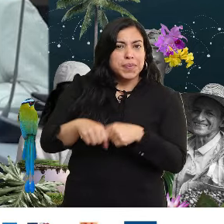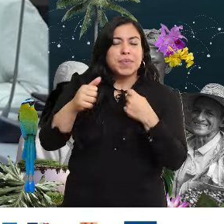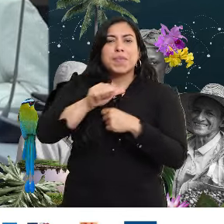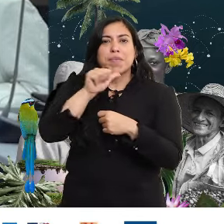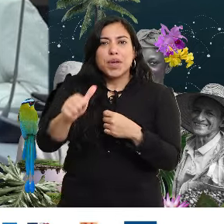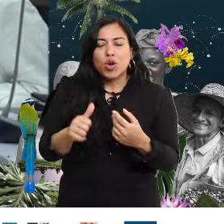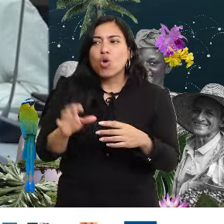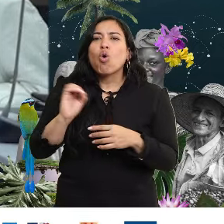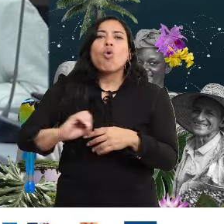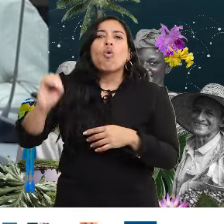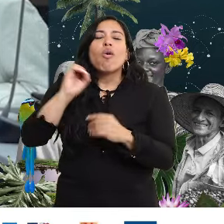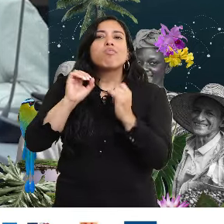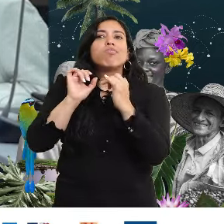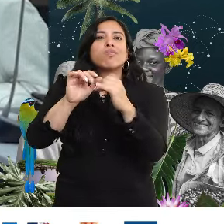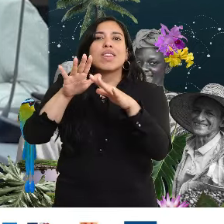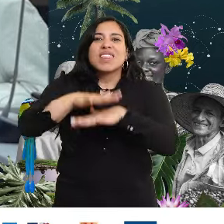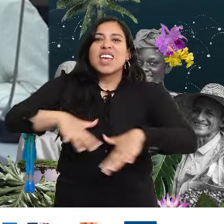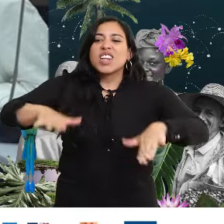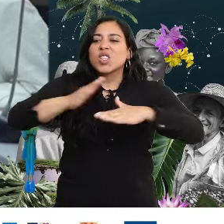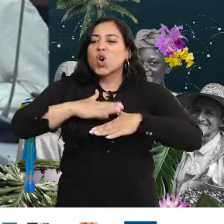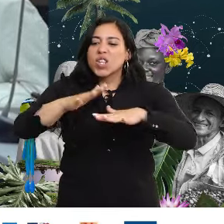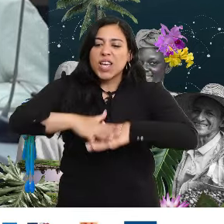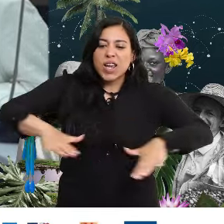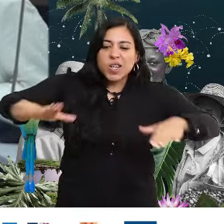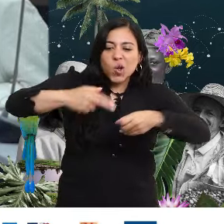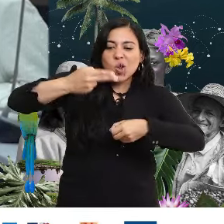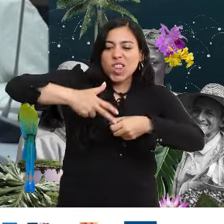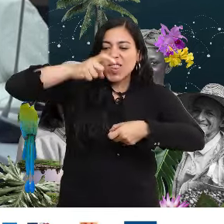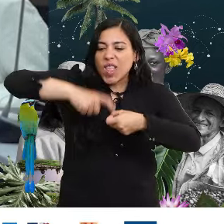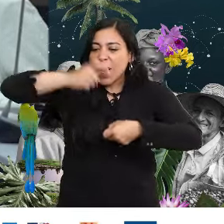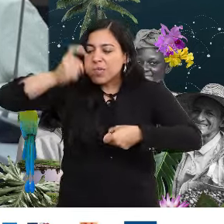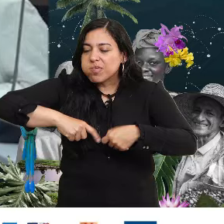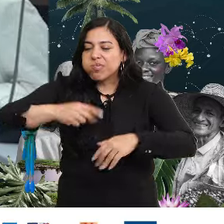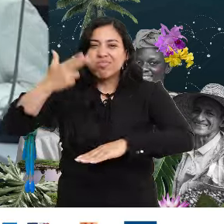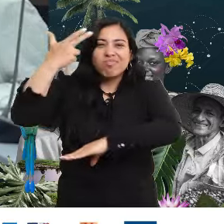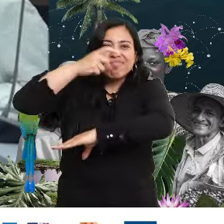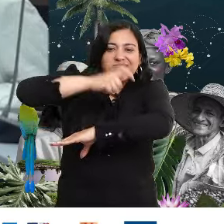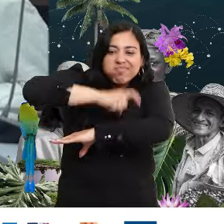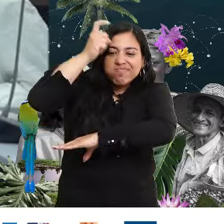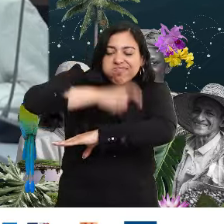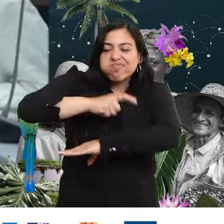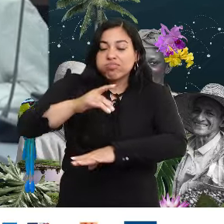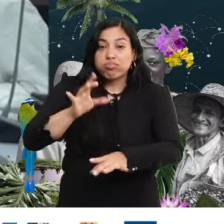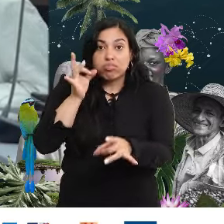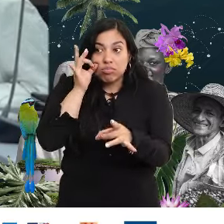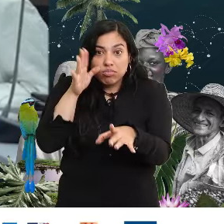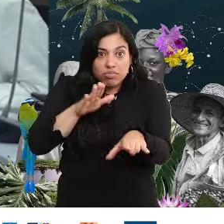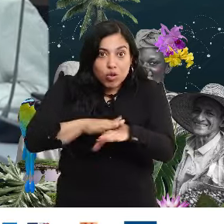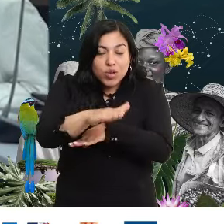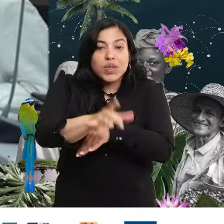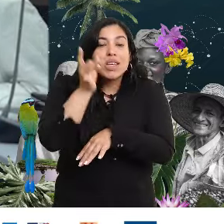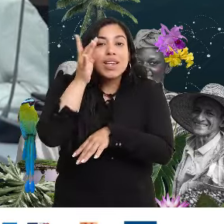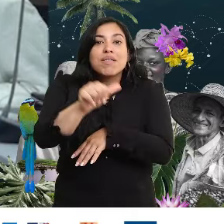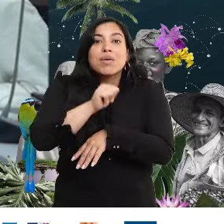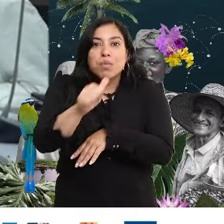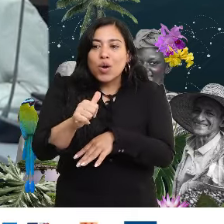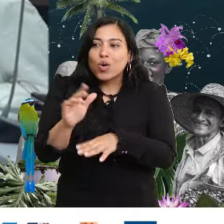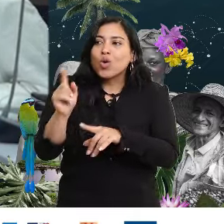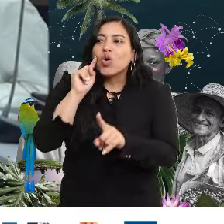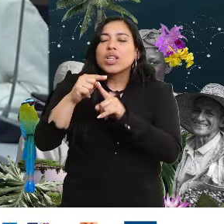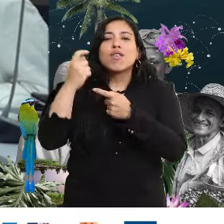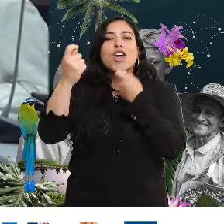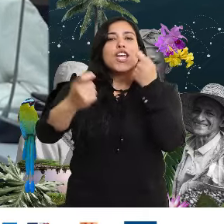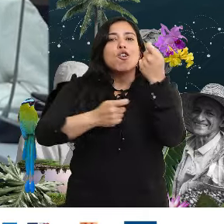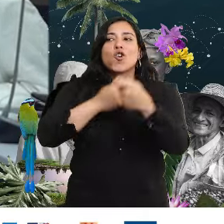Los conflictos territoriales por el suelo, por los recursos, pueden ser igual de graves hacia una economía